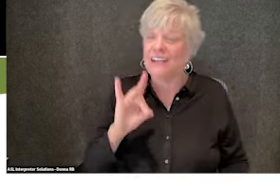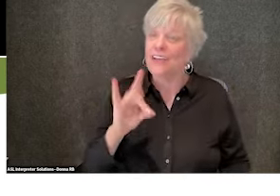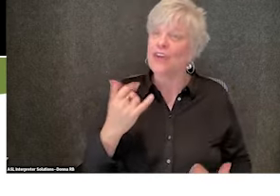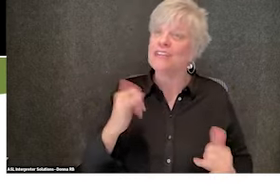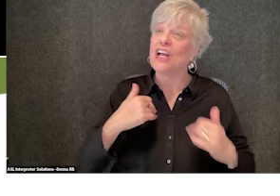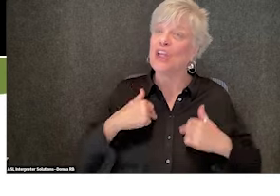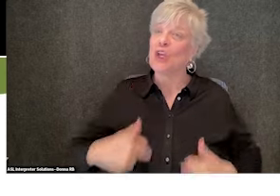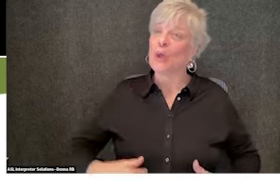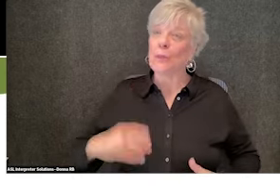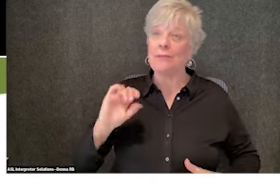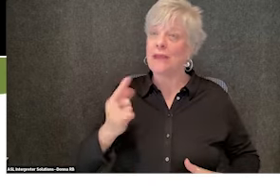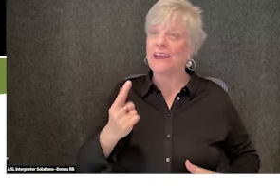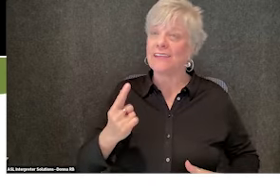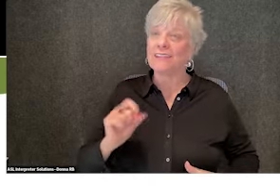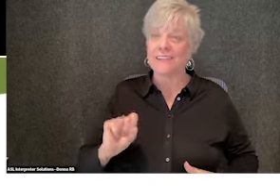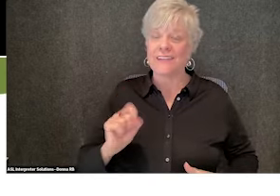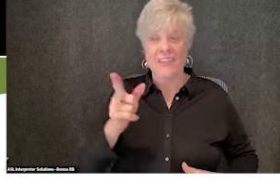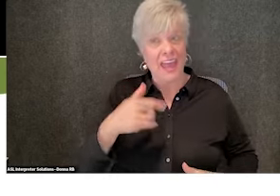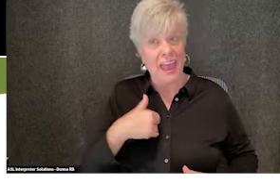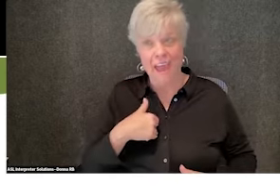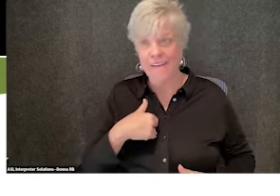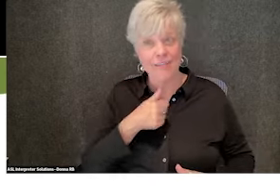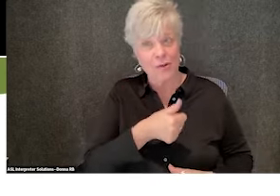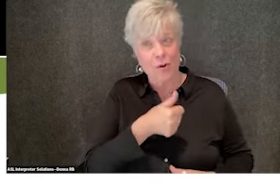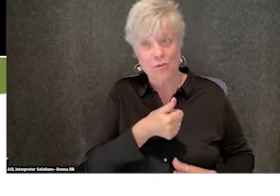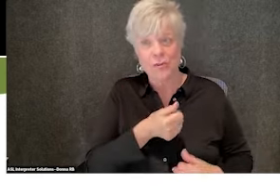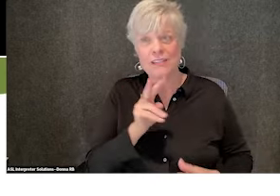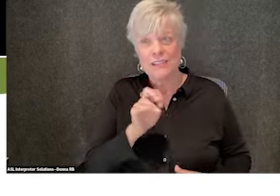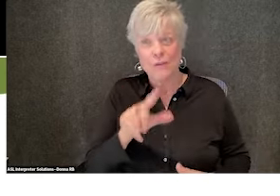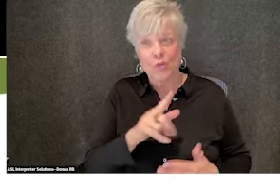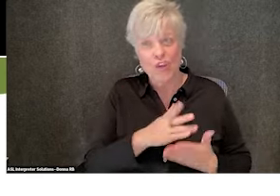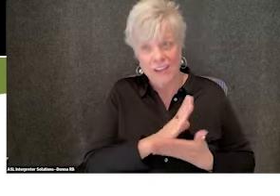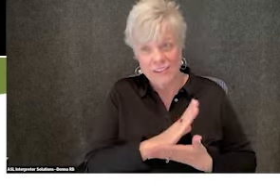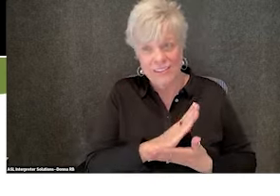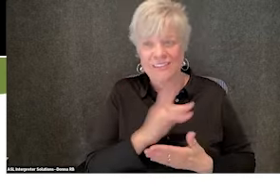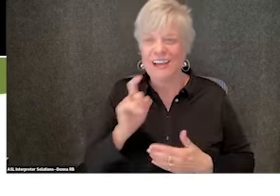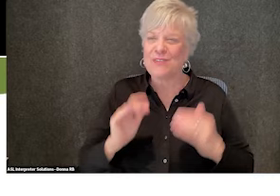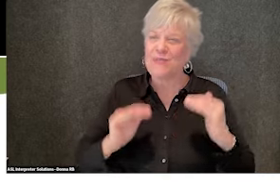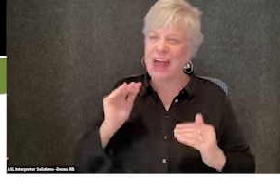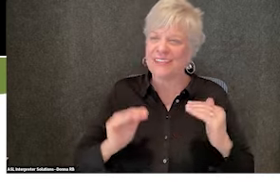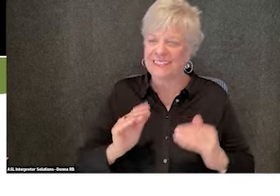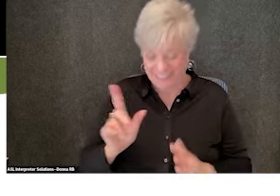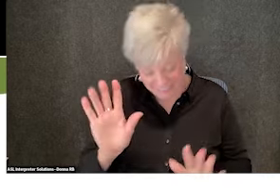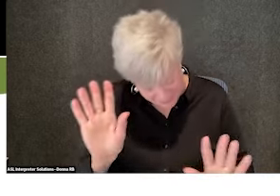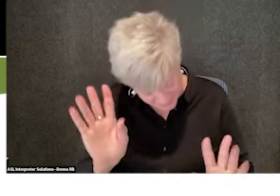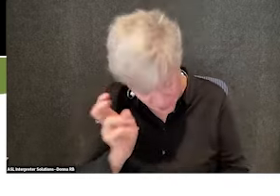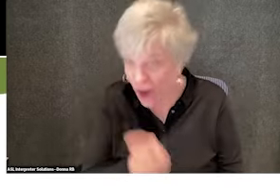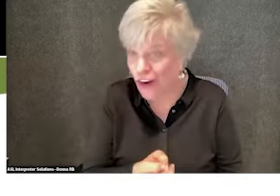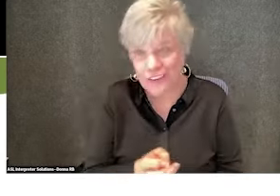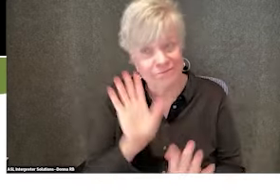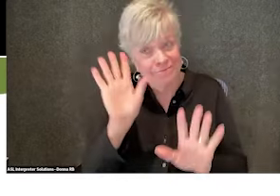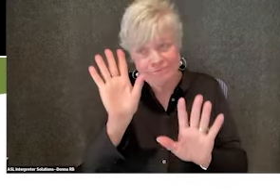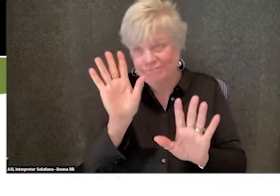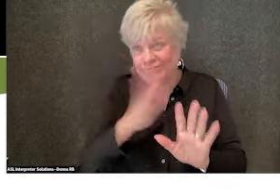decisiones propios. Es difícil, a veces uno tiene que quedar así en ese estado de ansiedad y de